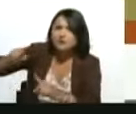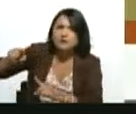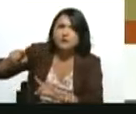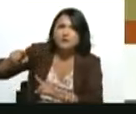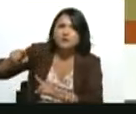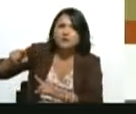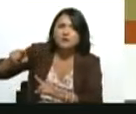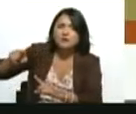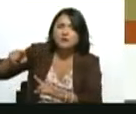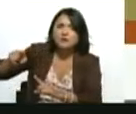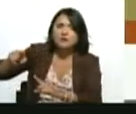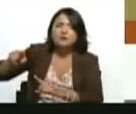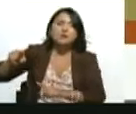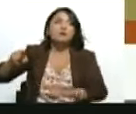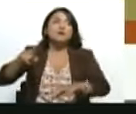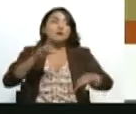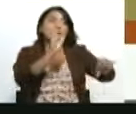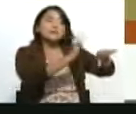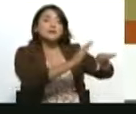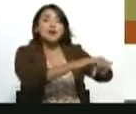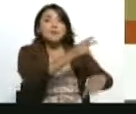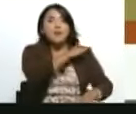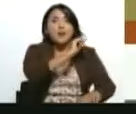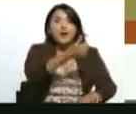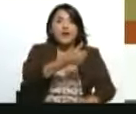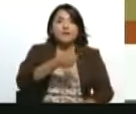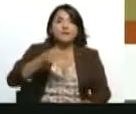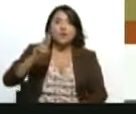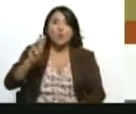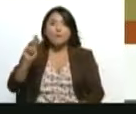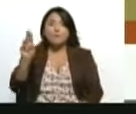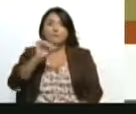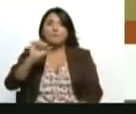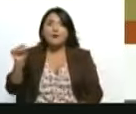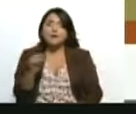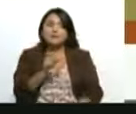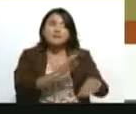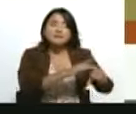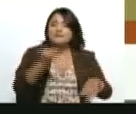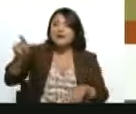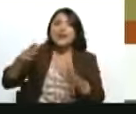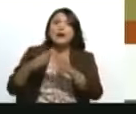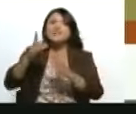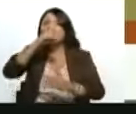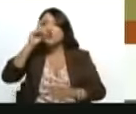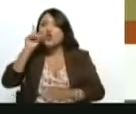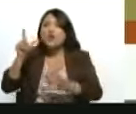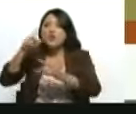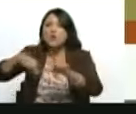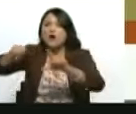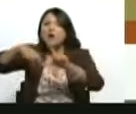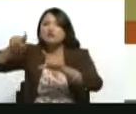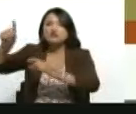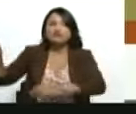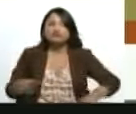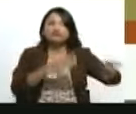habla, llama al señor de la UPAS, a la señora de la UPAS y le dice, mira, en la casa de Diosdado están bajando caucho, eso es muy raro.